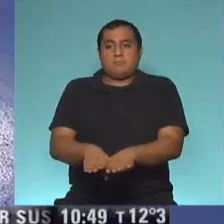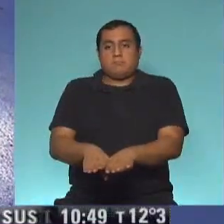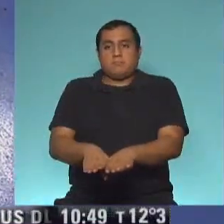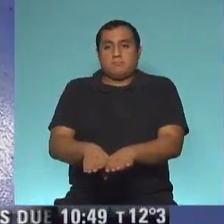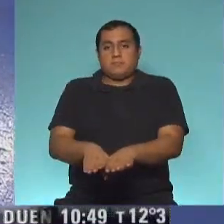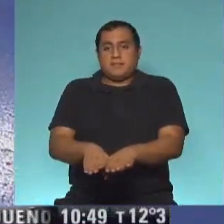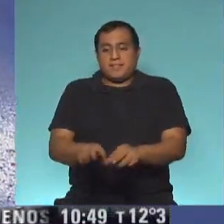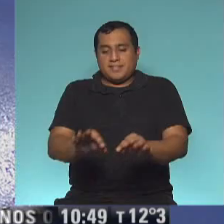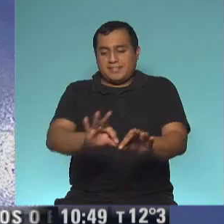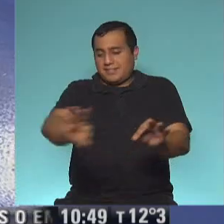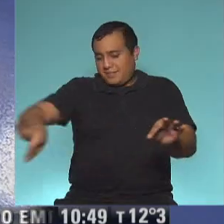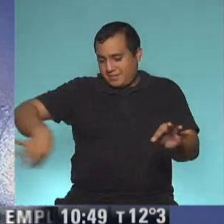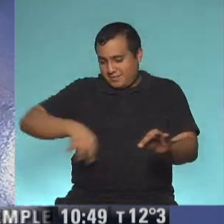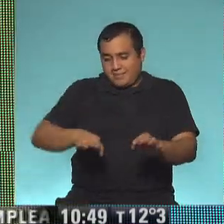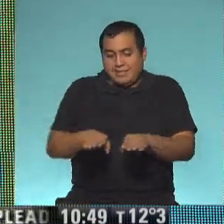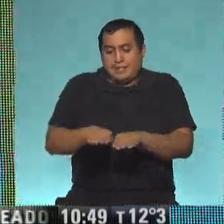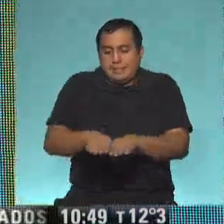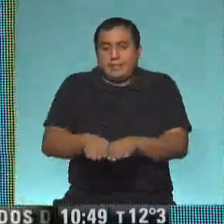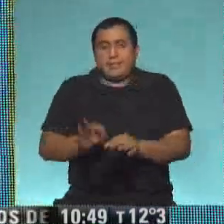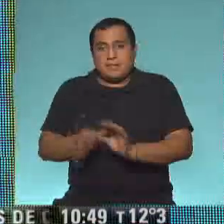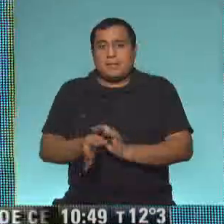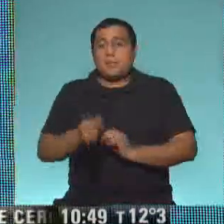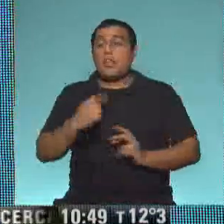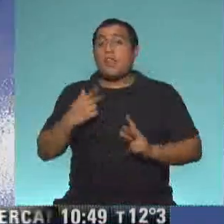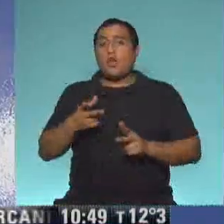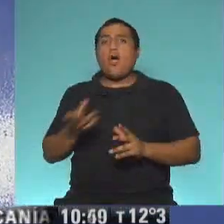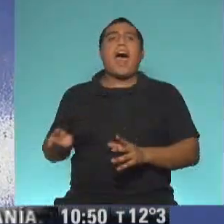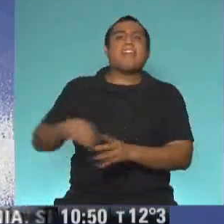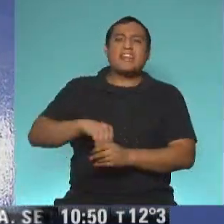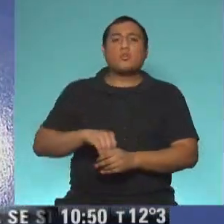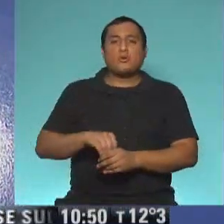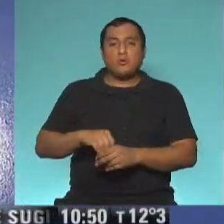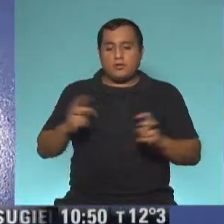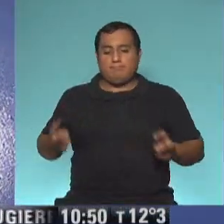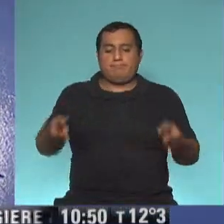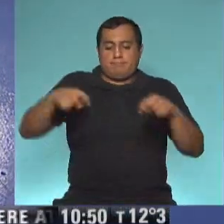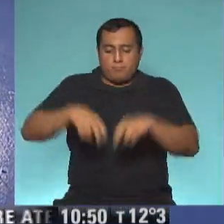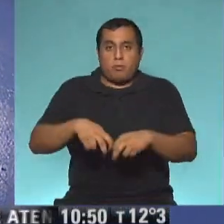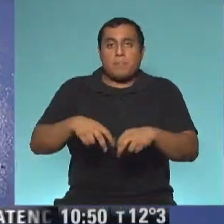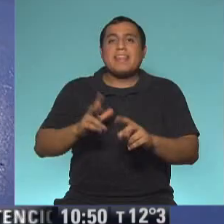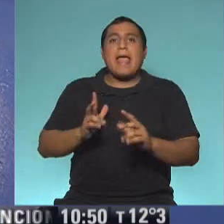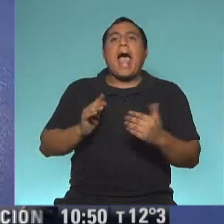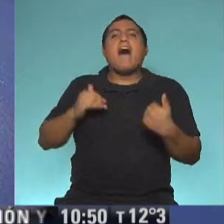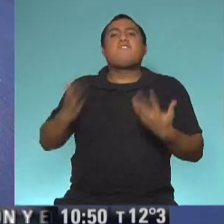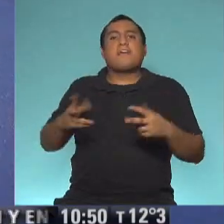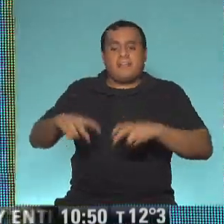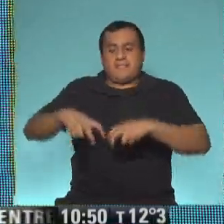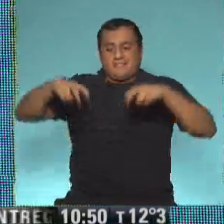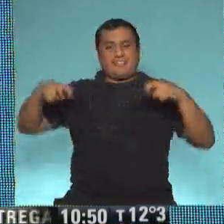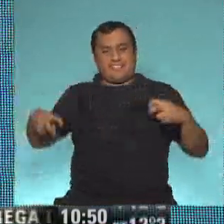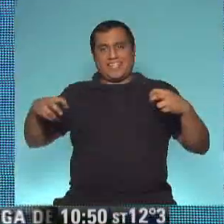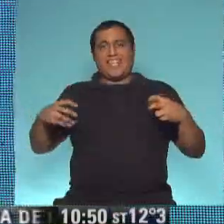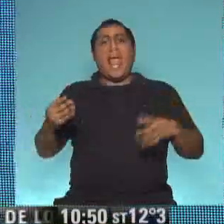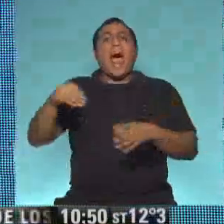cerquita de la soga. Y cuando yo digo adentro, todos saltamos hacia adentro. Uh-huh. Cuando digo afuera... vamos todos